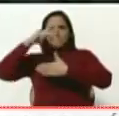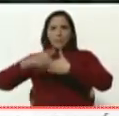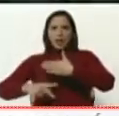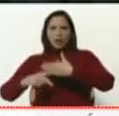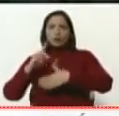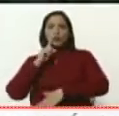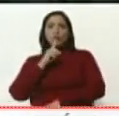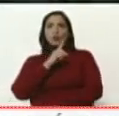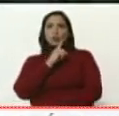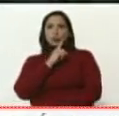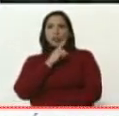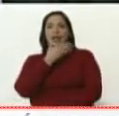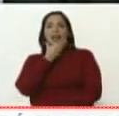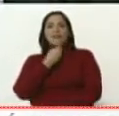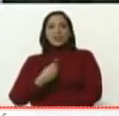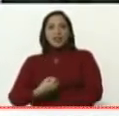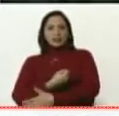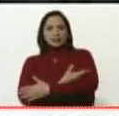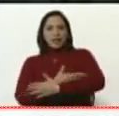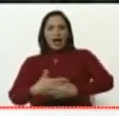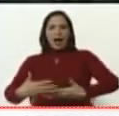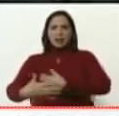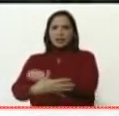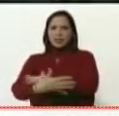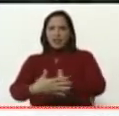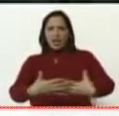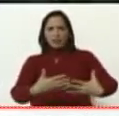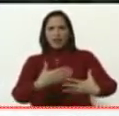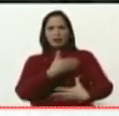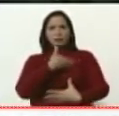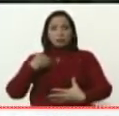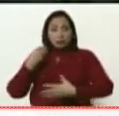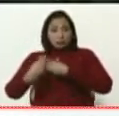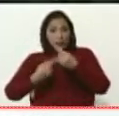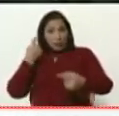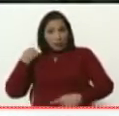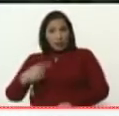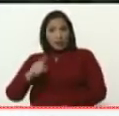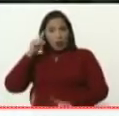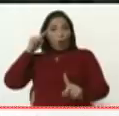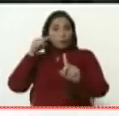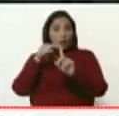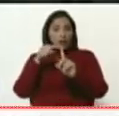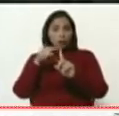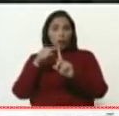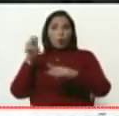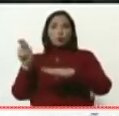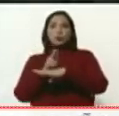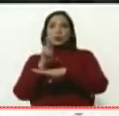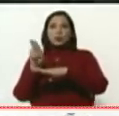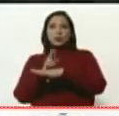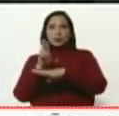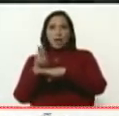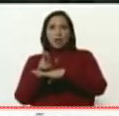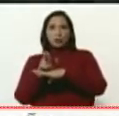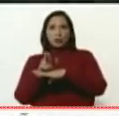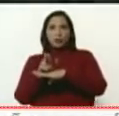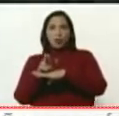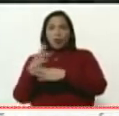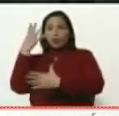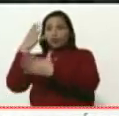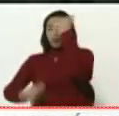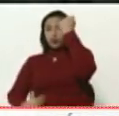conocido como Navidad Sangrienta, que perseguía, tenía como objeto que utilizando desertores que